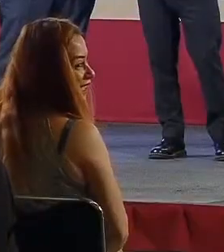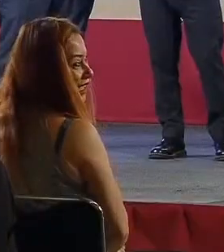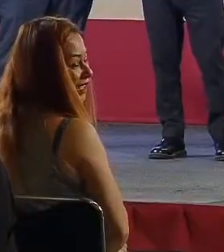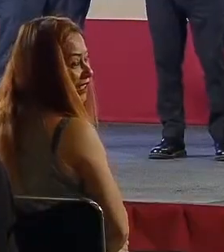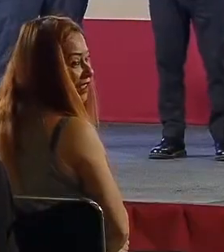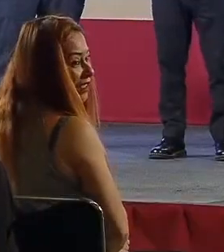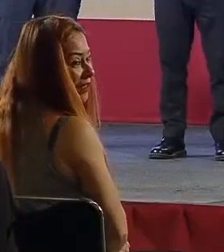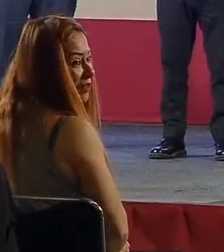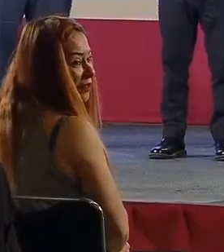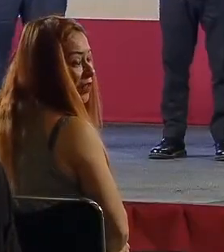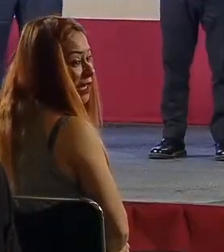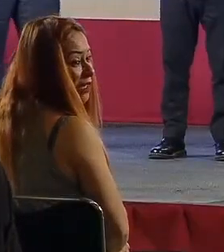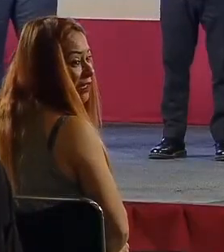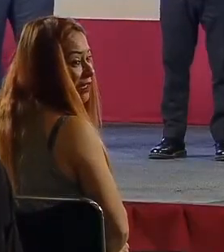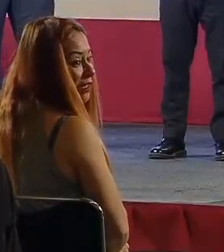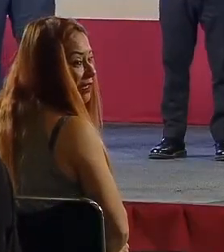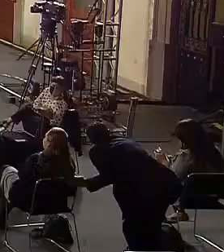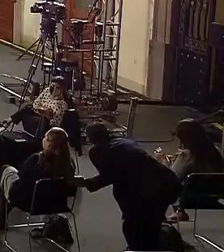su saquito?